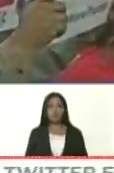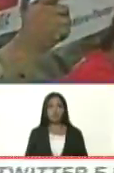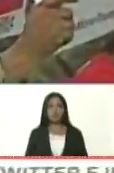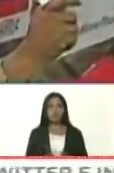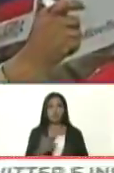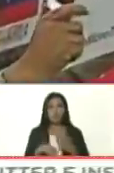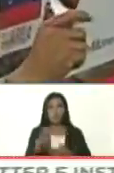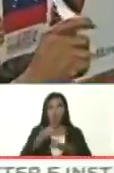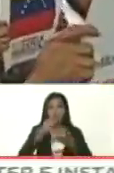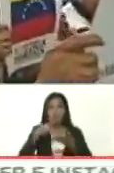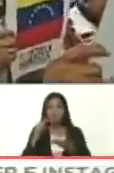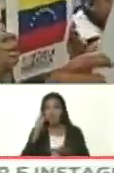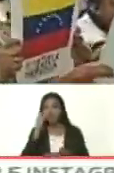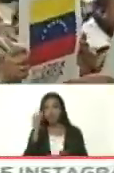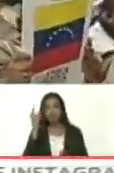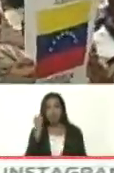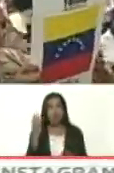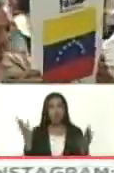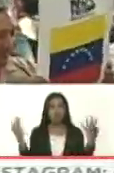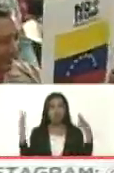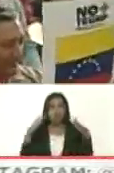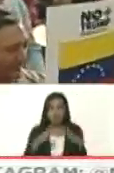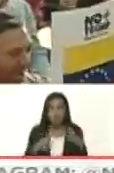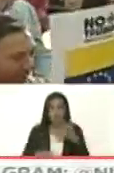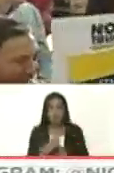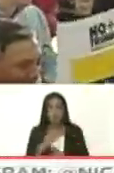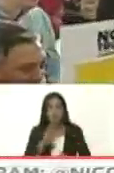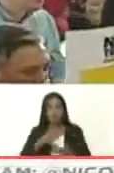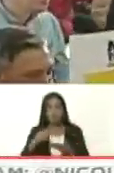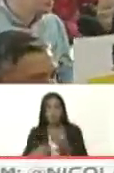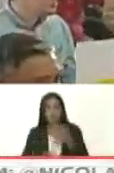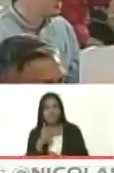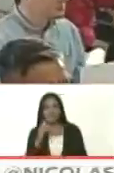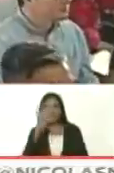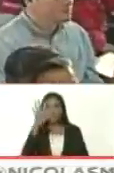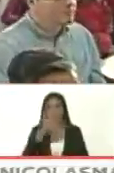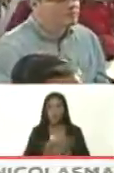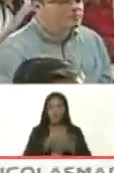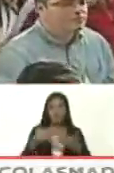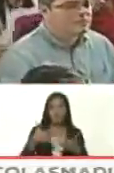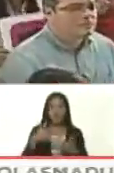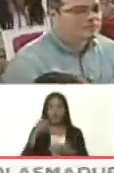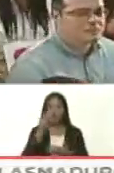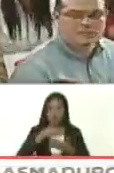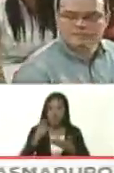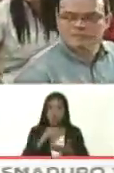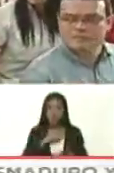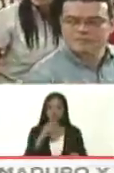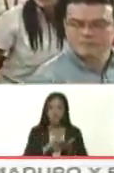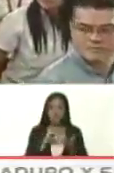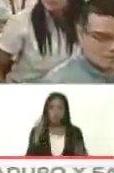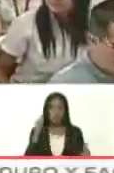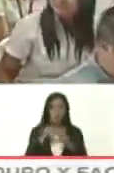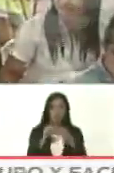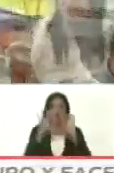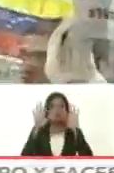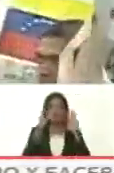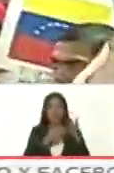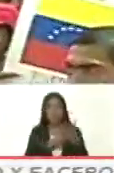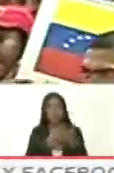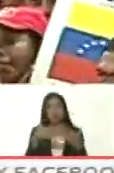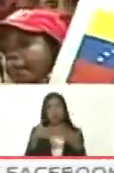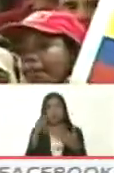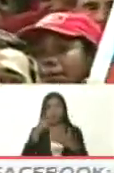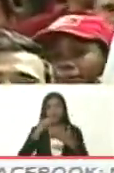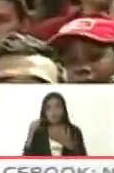Vamos a firmar, muchachos, muchachas. Ya llevamos más de 5 millones. Nos pusimos una meta, 10 millones de firmas. Yo